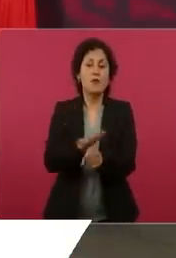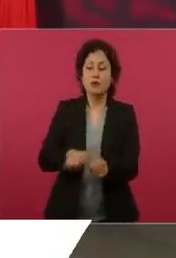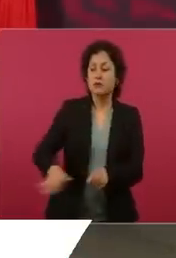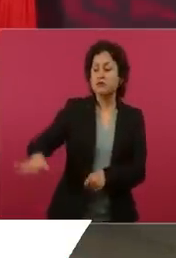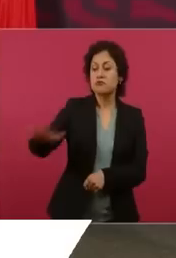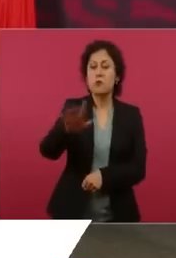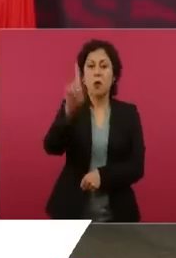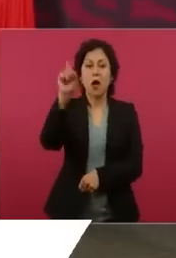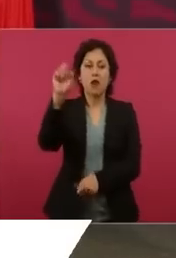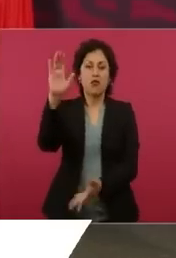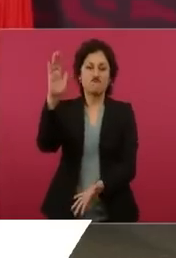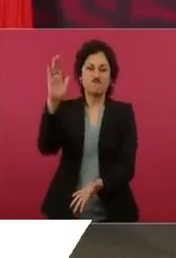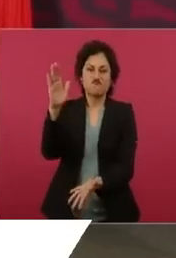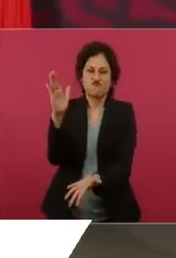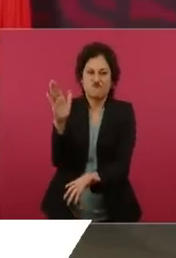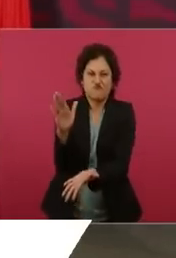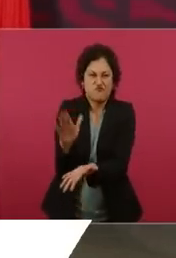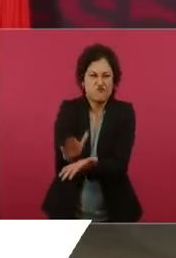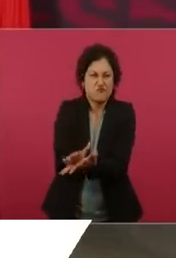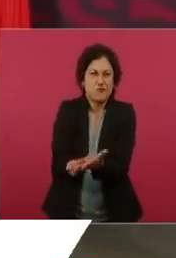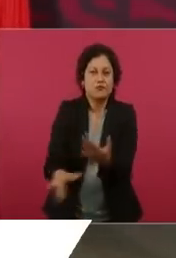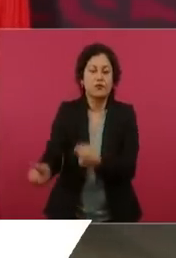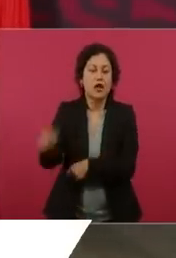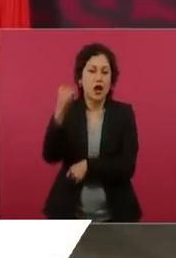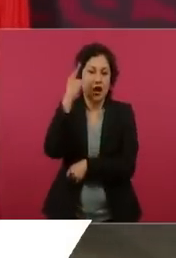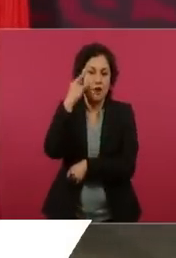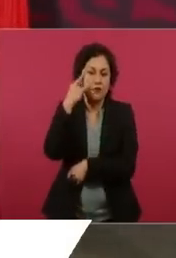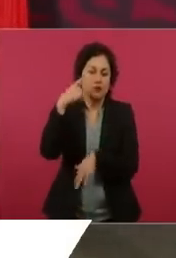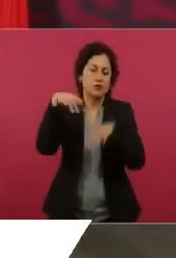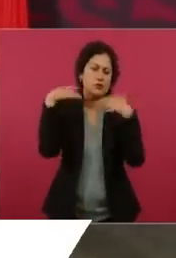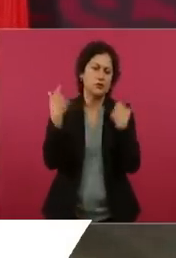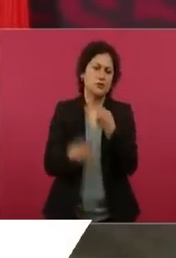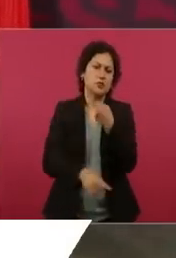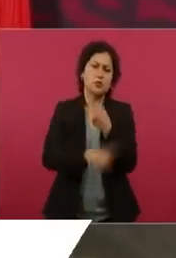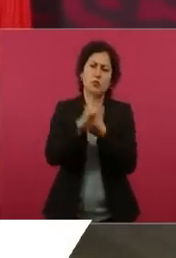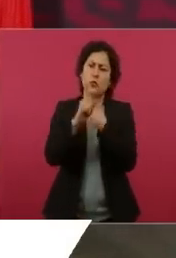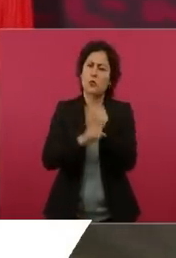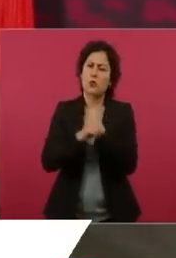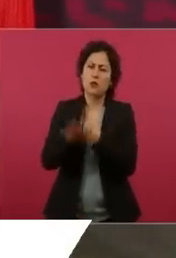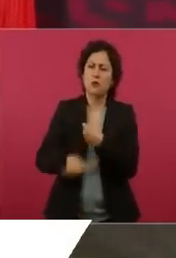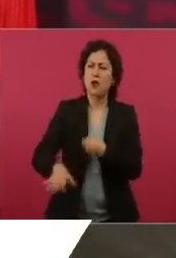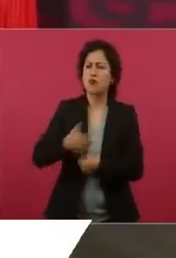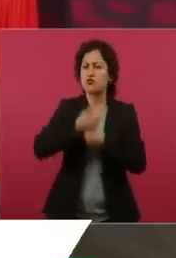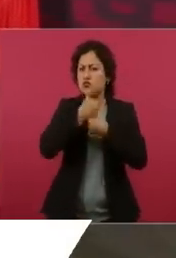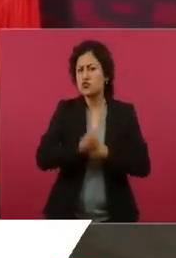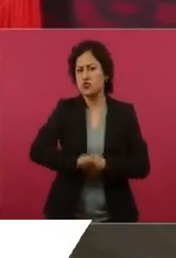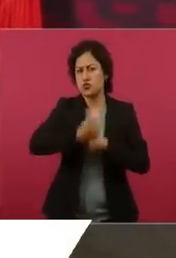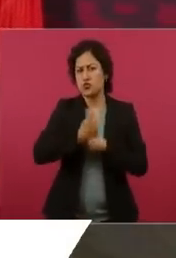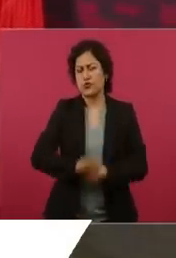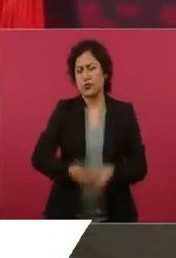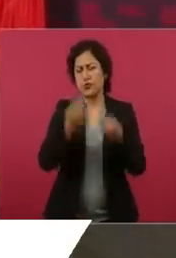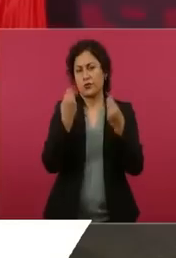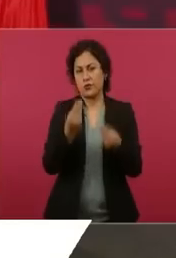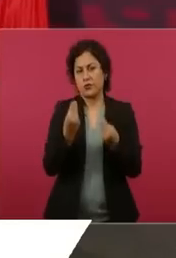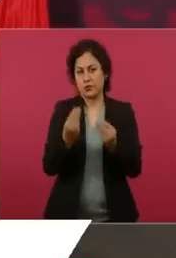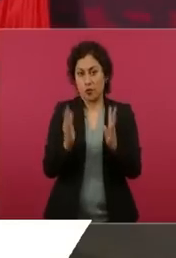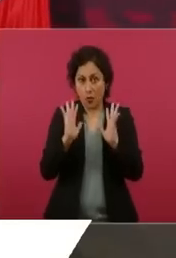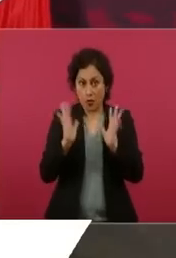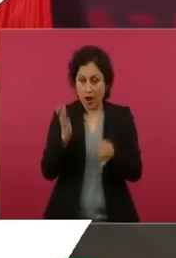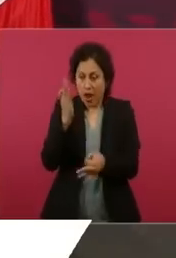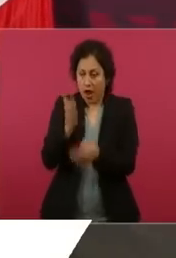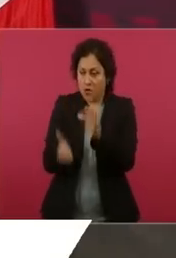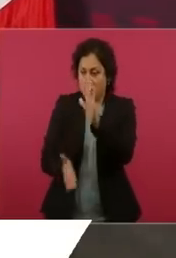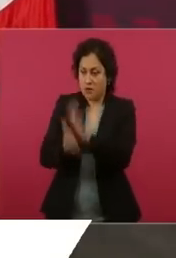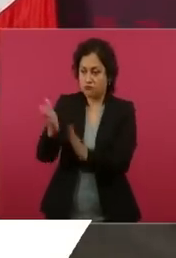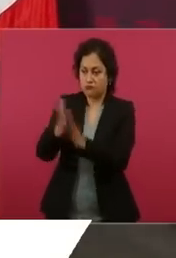generar pues una estrategia basada en campañas propagandísticas campañas de publicidad